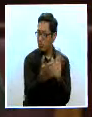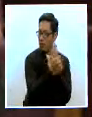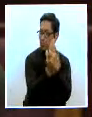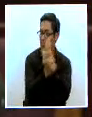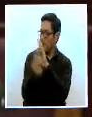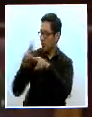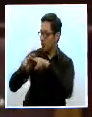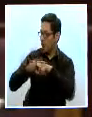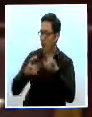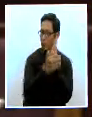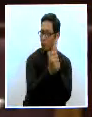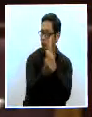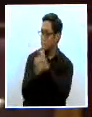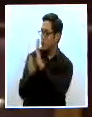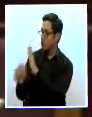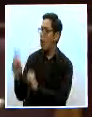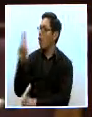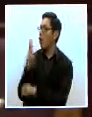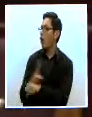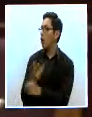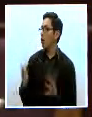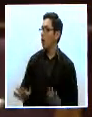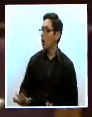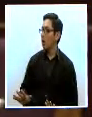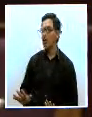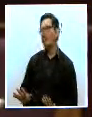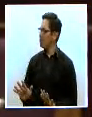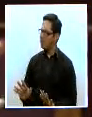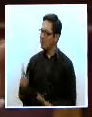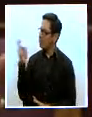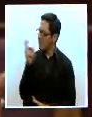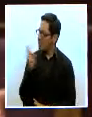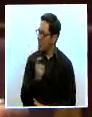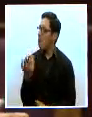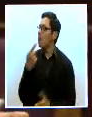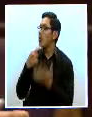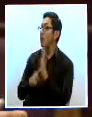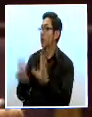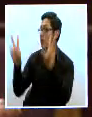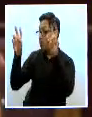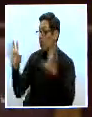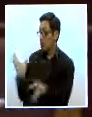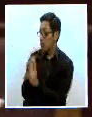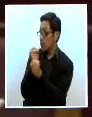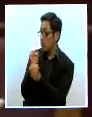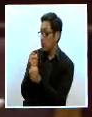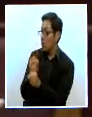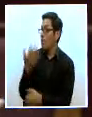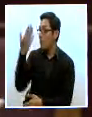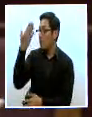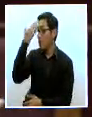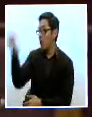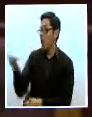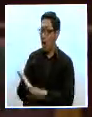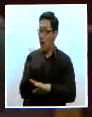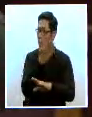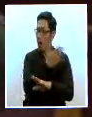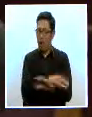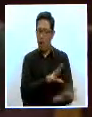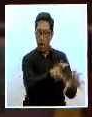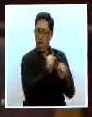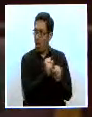horas el tema de la seguridad mire eso acabamos de abordar el día de hoy en cuanto tiene que ver a los secuestros después estamos luchando y haciendo un proyecto de